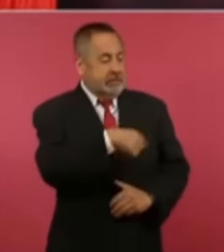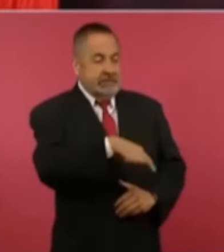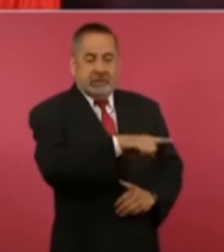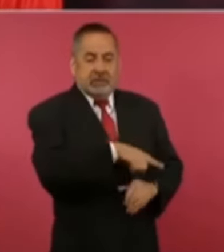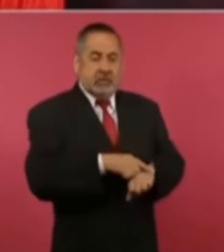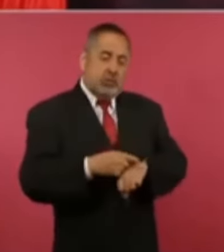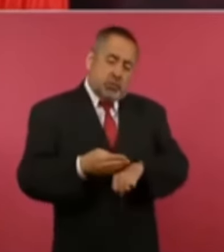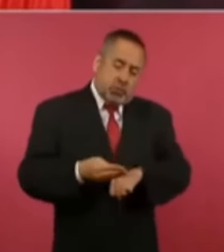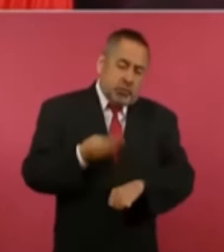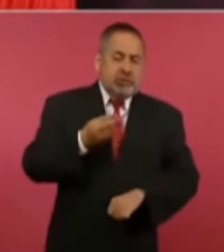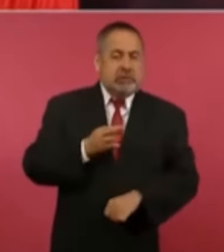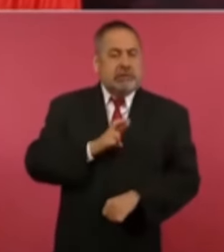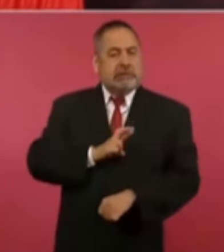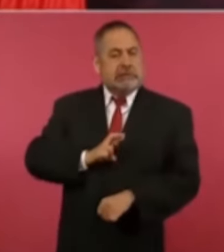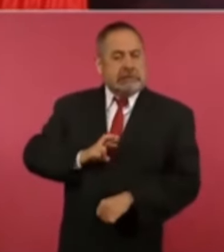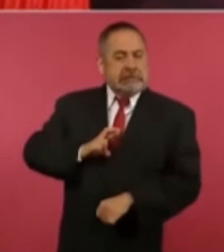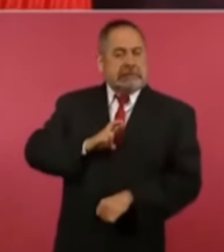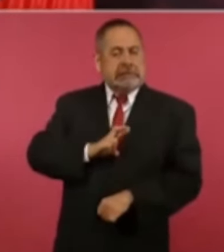rencorosos